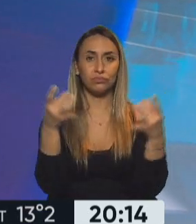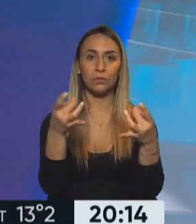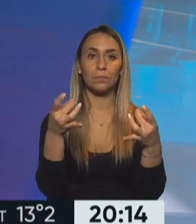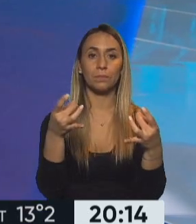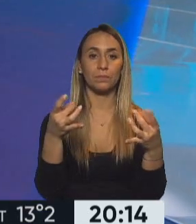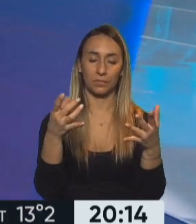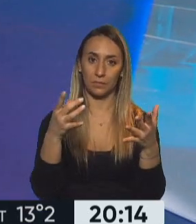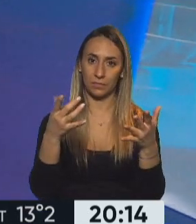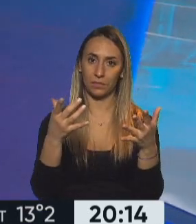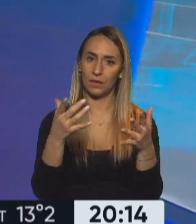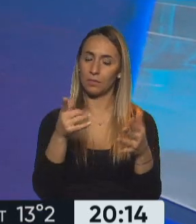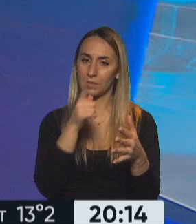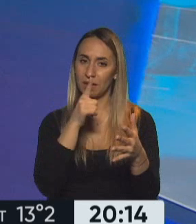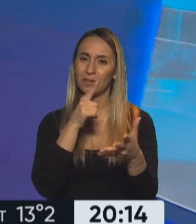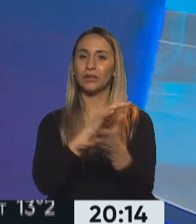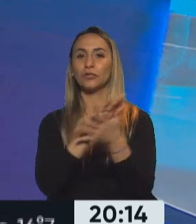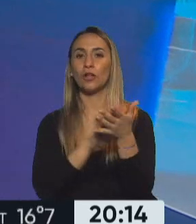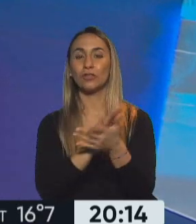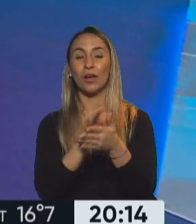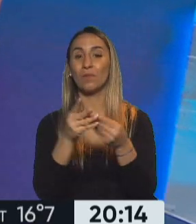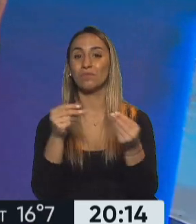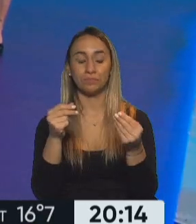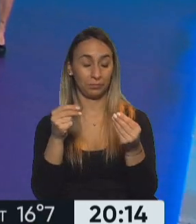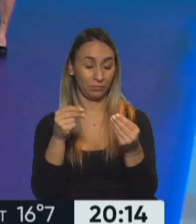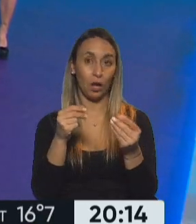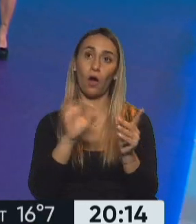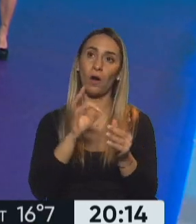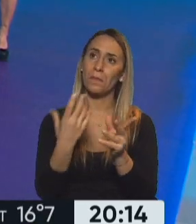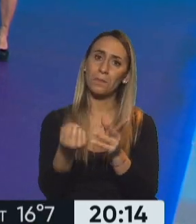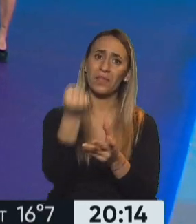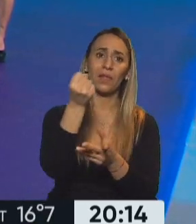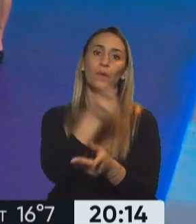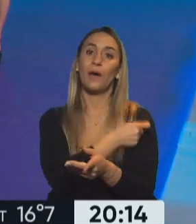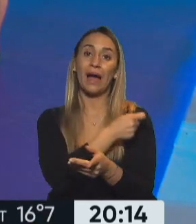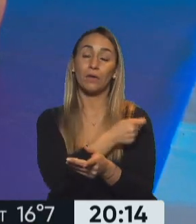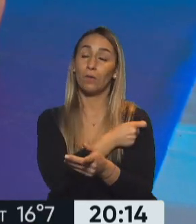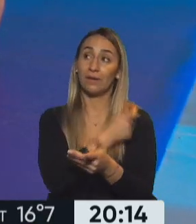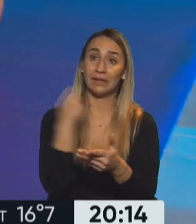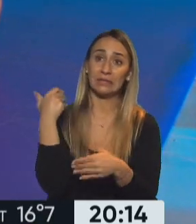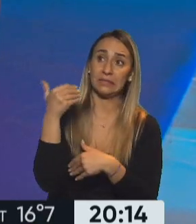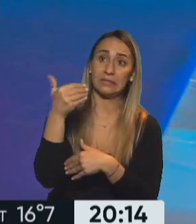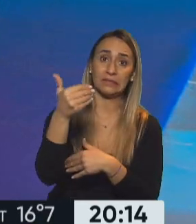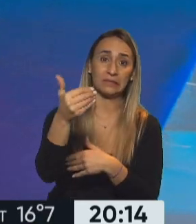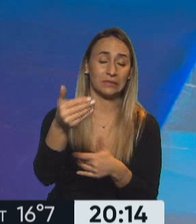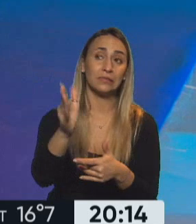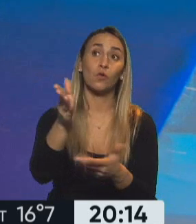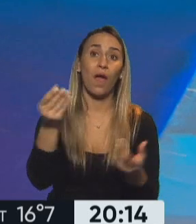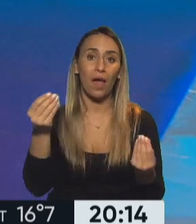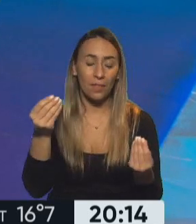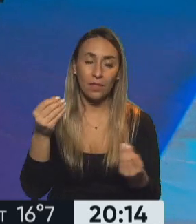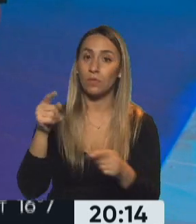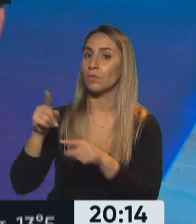hacía larga la mirada hasta la posibilidad de una vacuna que se estaba buscando, se estaba inventando, se estaba fabricando,